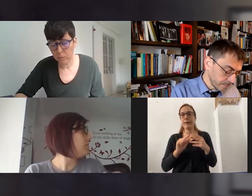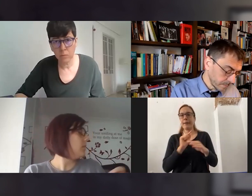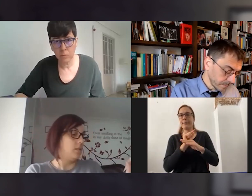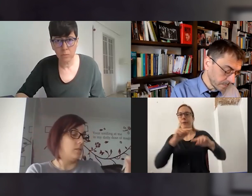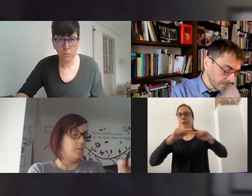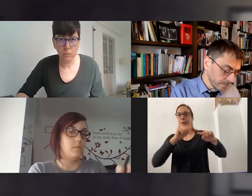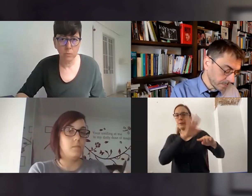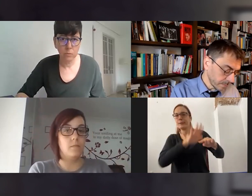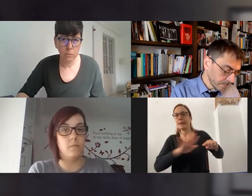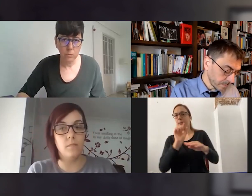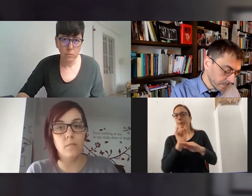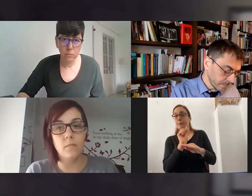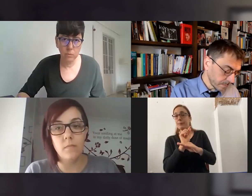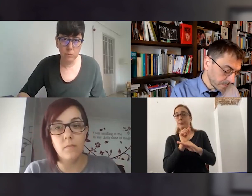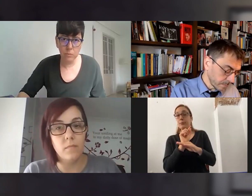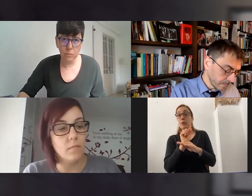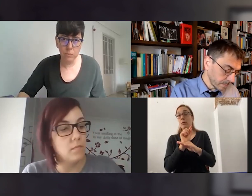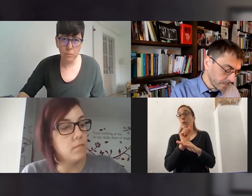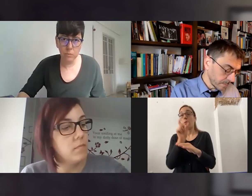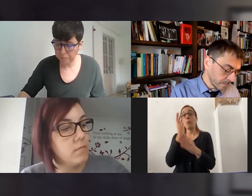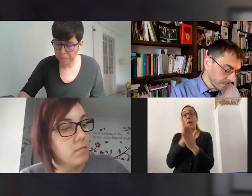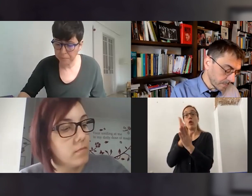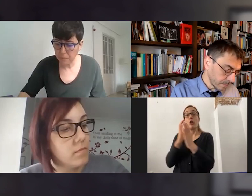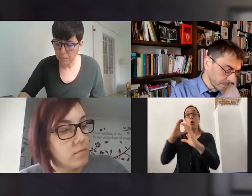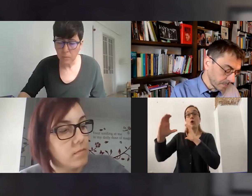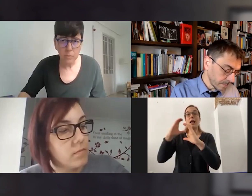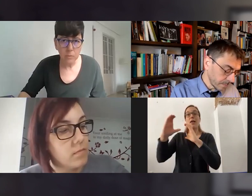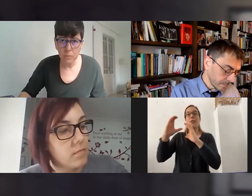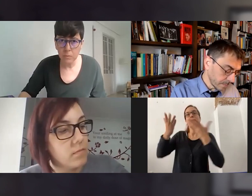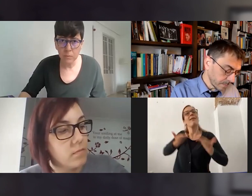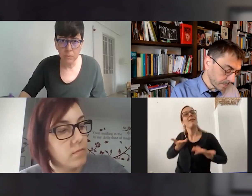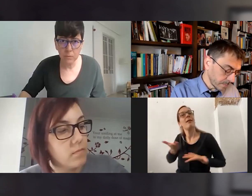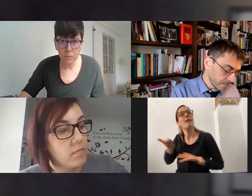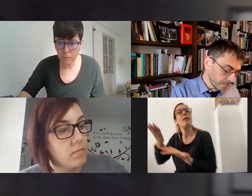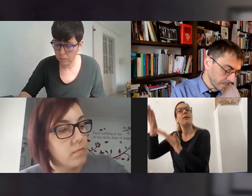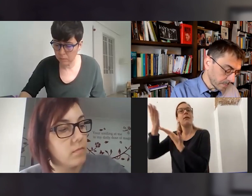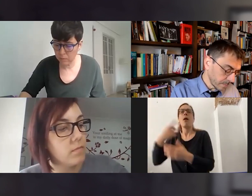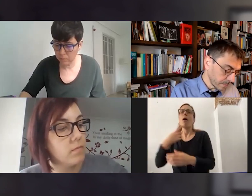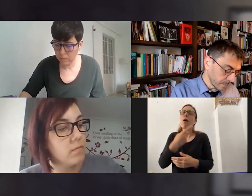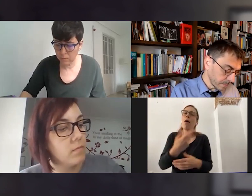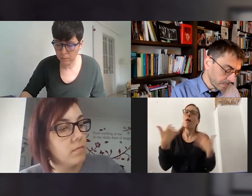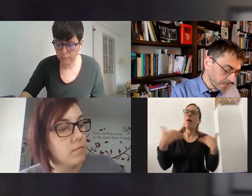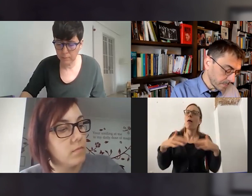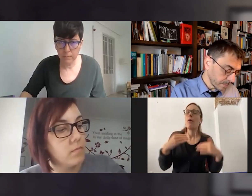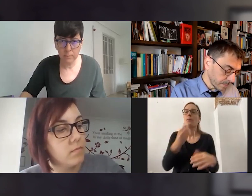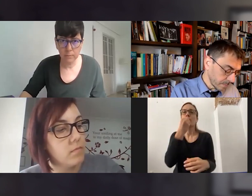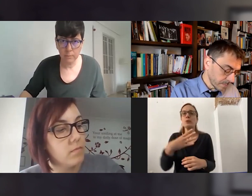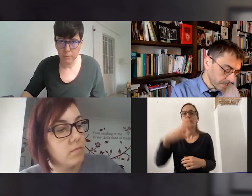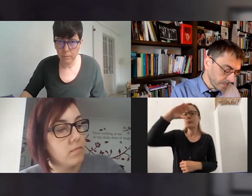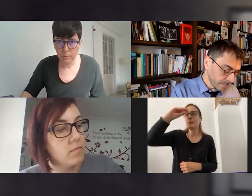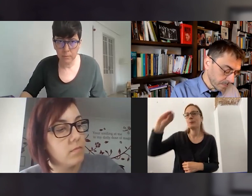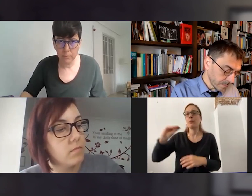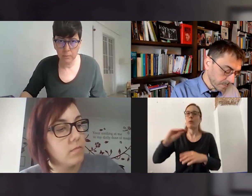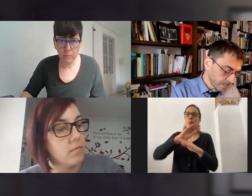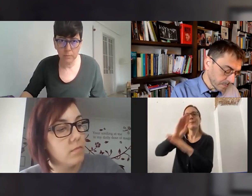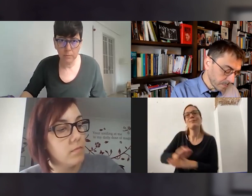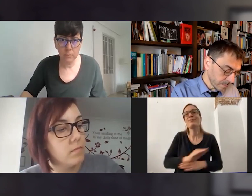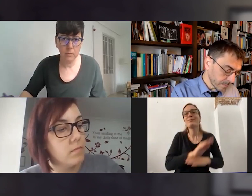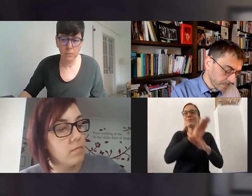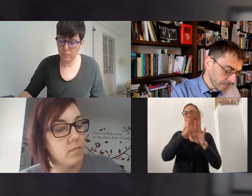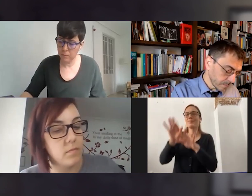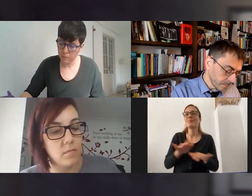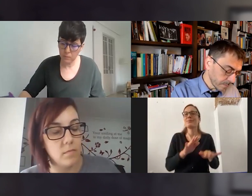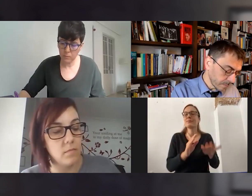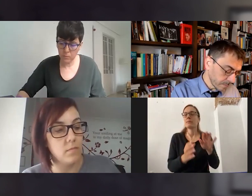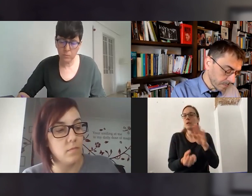Podemos, se le abrían las puertas de par en par en los medios de comunicación, se le decía lo listo que era y casi que se le empujaba a crear un nuevo